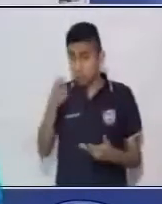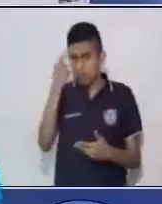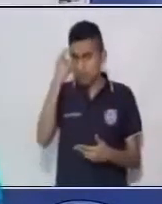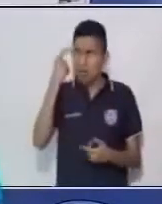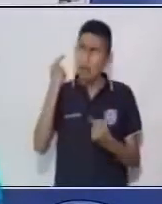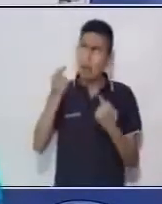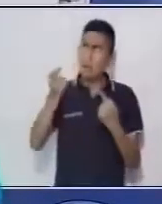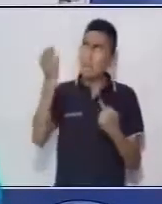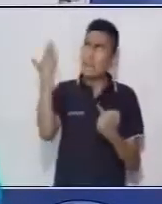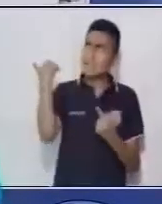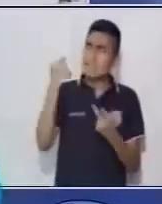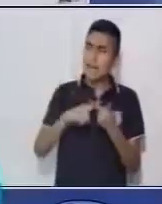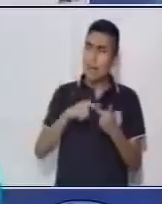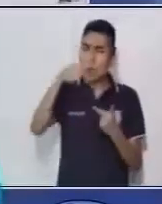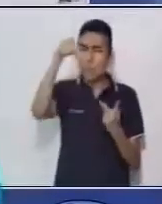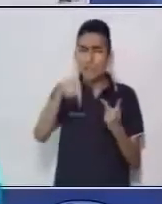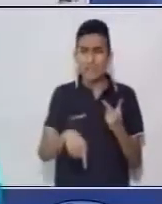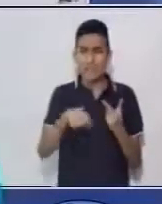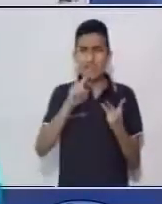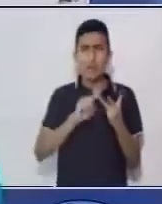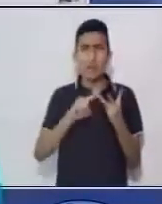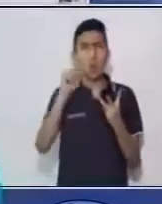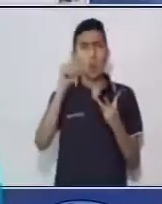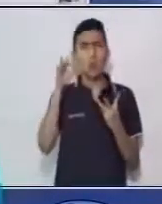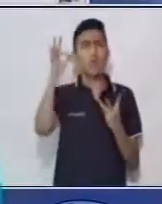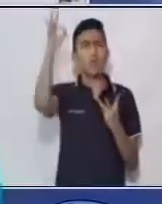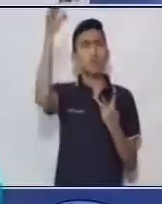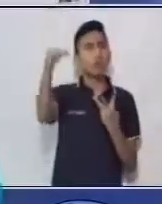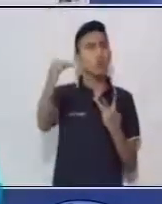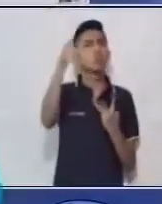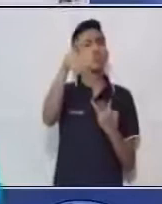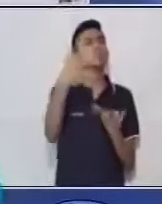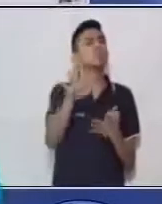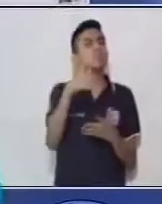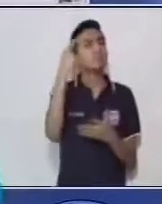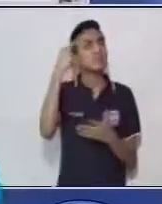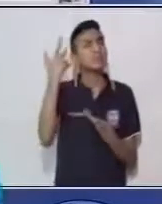pasado? ¿Está en presente? ¿O está en futuro?